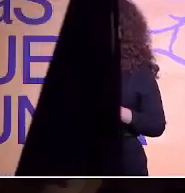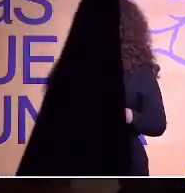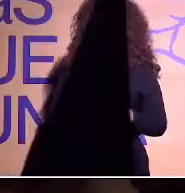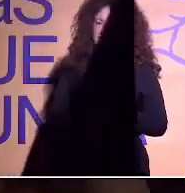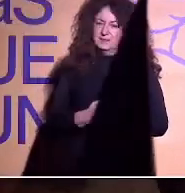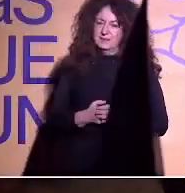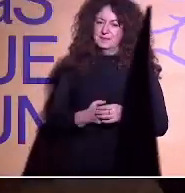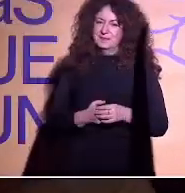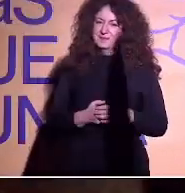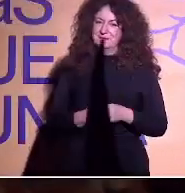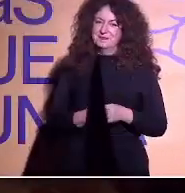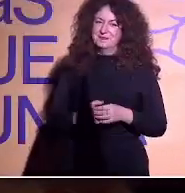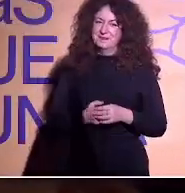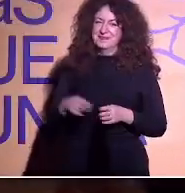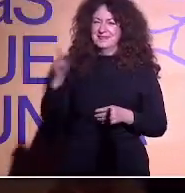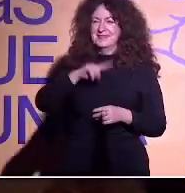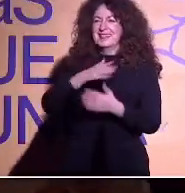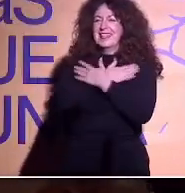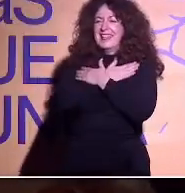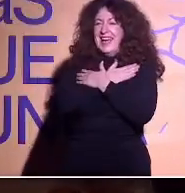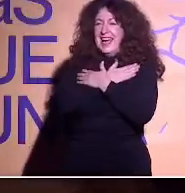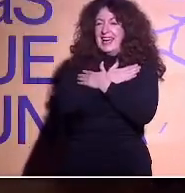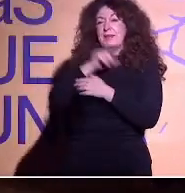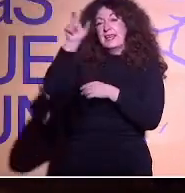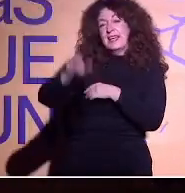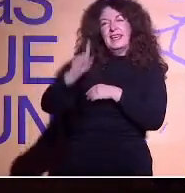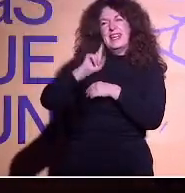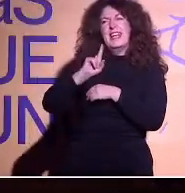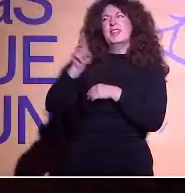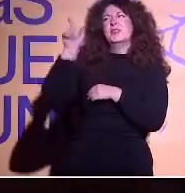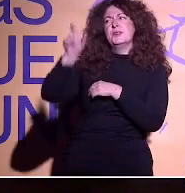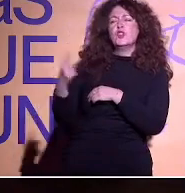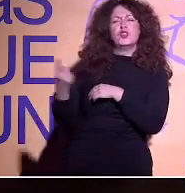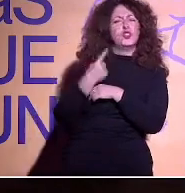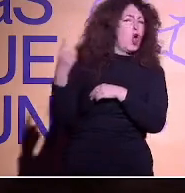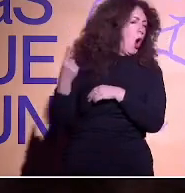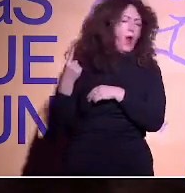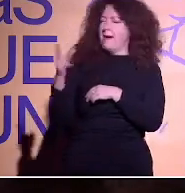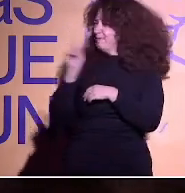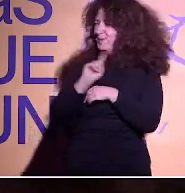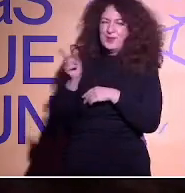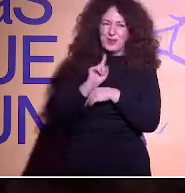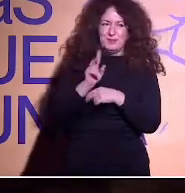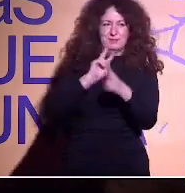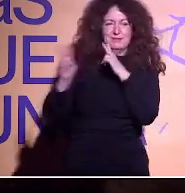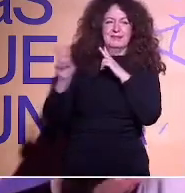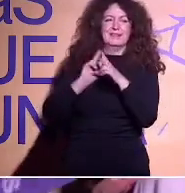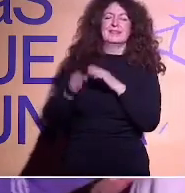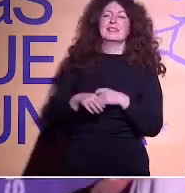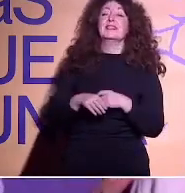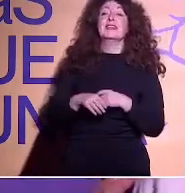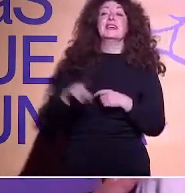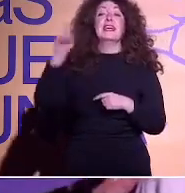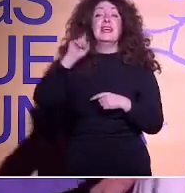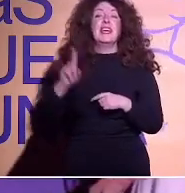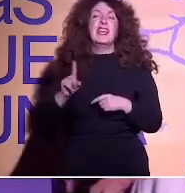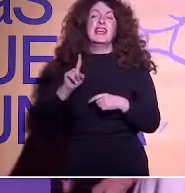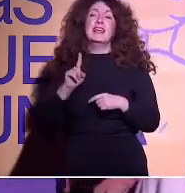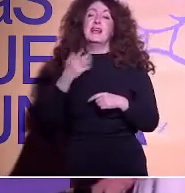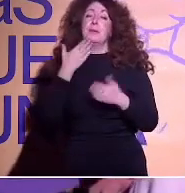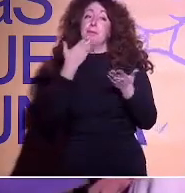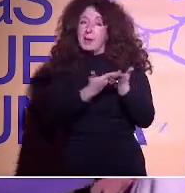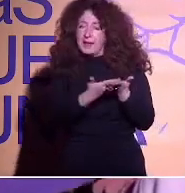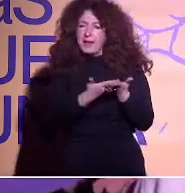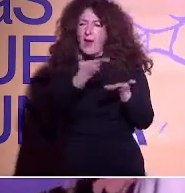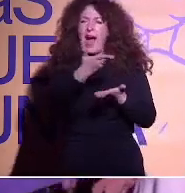quiero pedirte quiero pedirte Irene que nos ayudes a poner